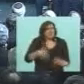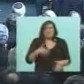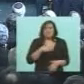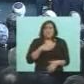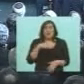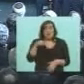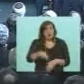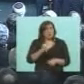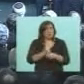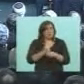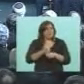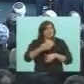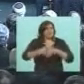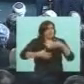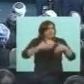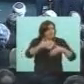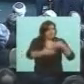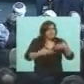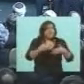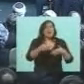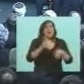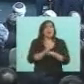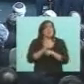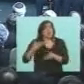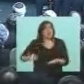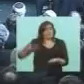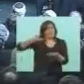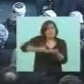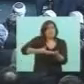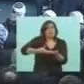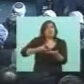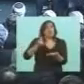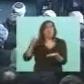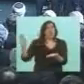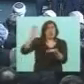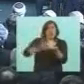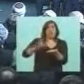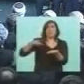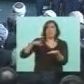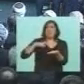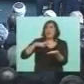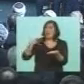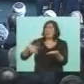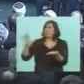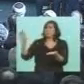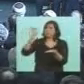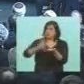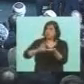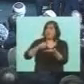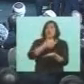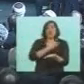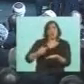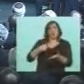este desarrollo que tiene primero una inversión privada muy importante donde el Estado va a estar